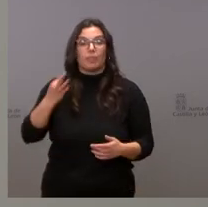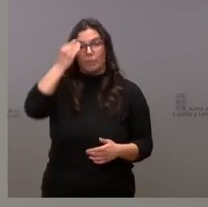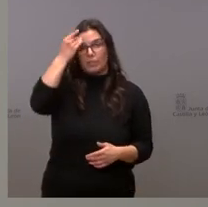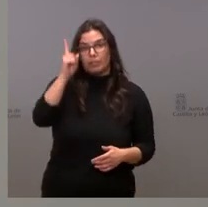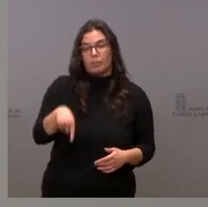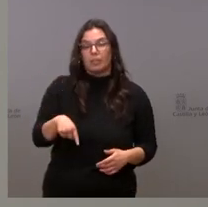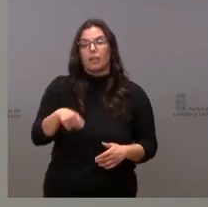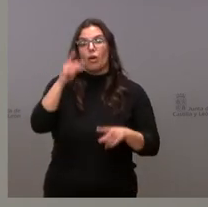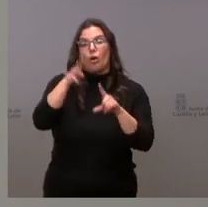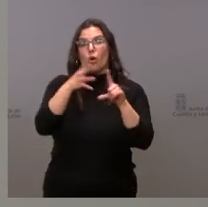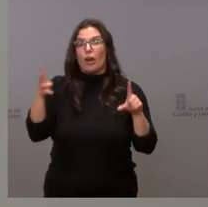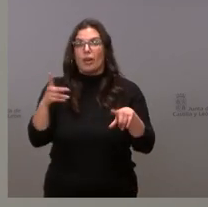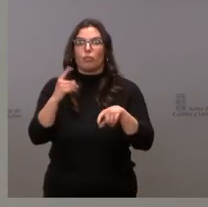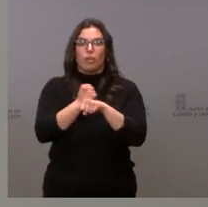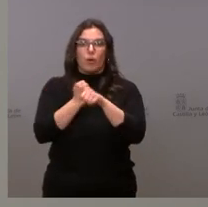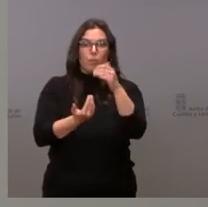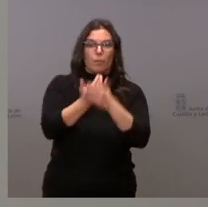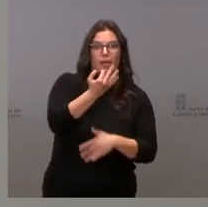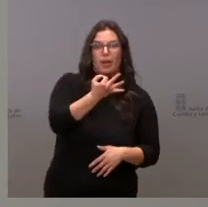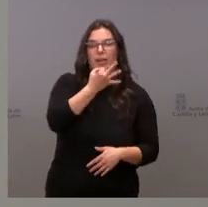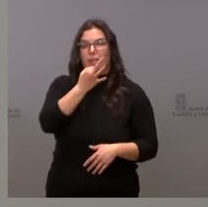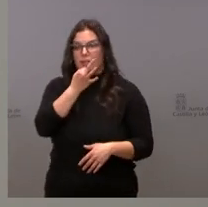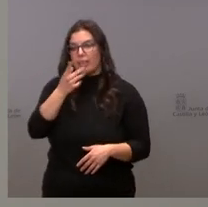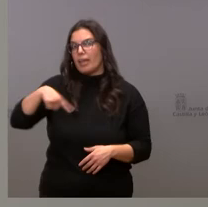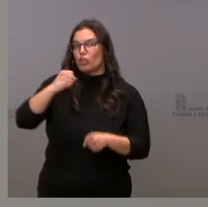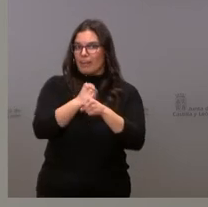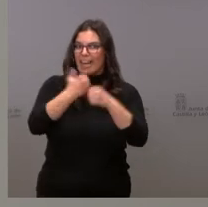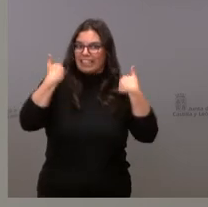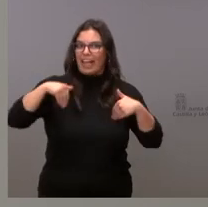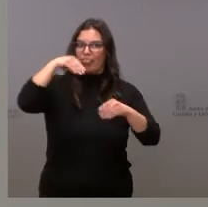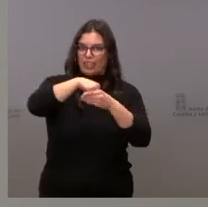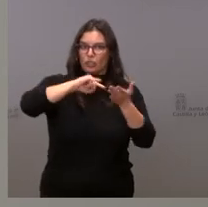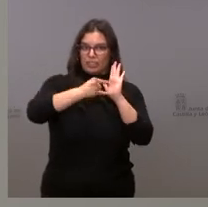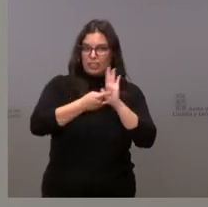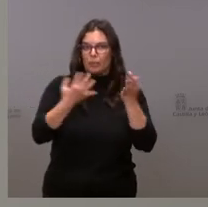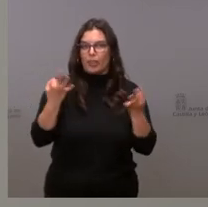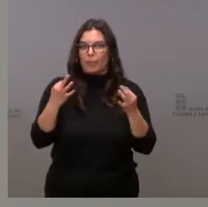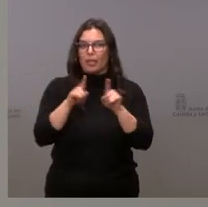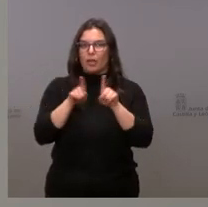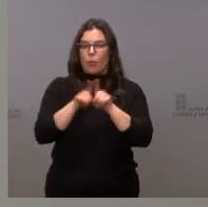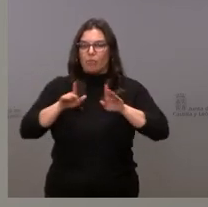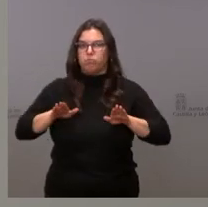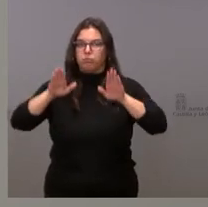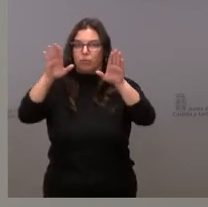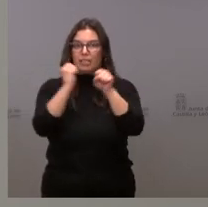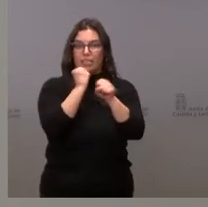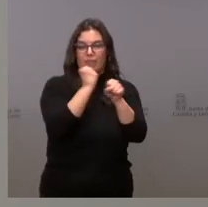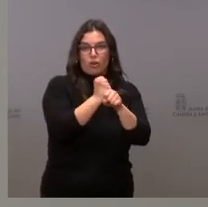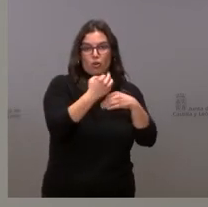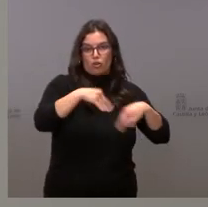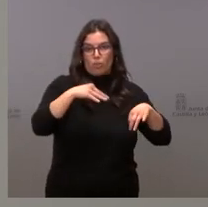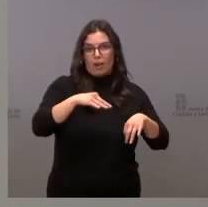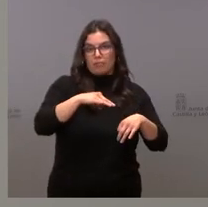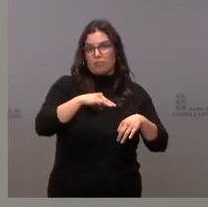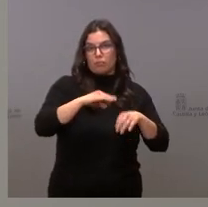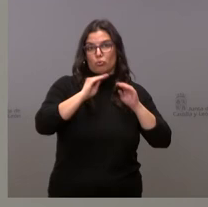horario mañana y tarde son enfermeras del sistema y evidentemente pues hay que compaginar trabajo por supuesto dentro del servicio de salud